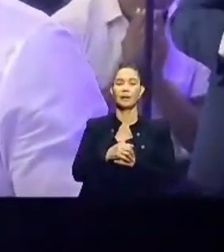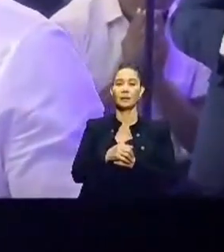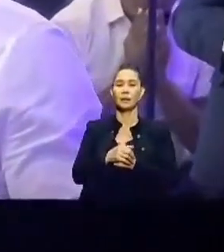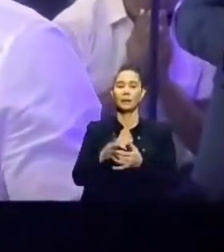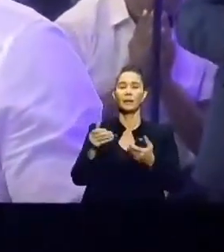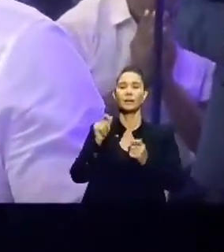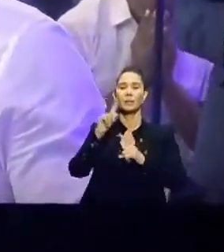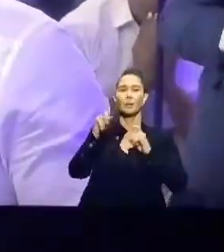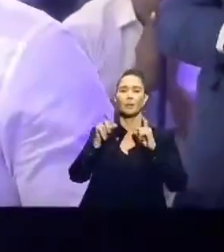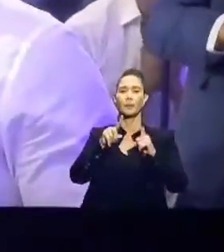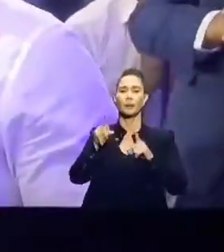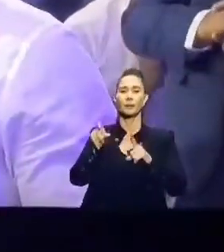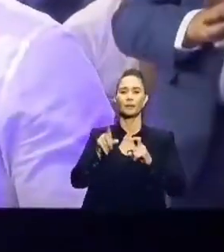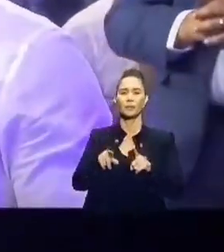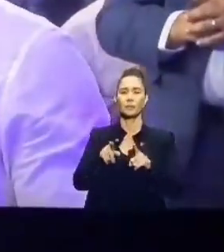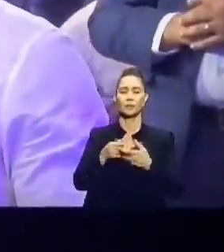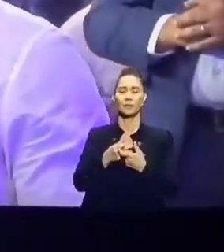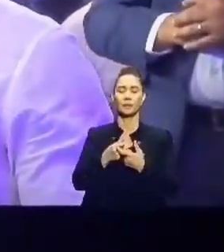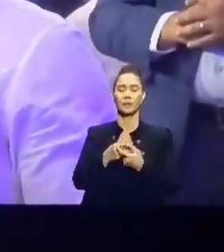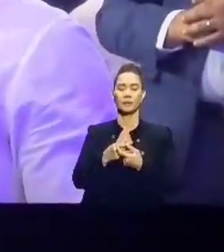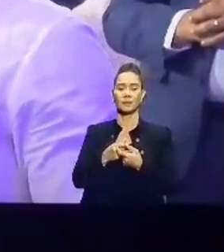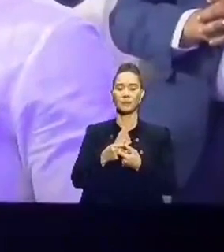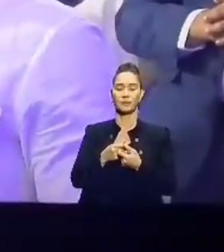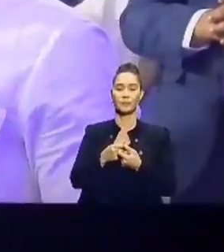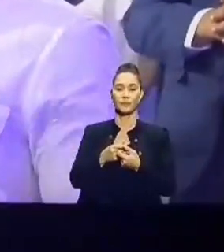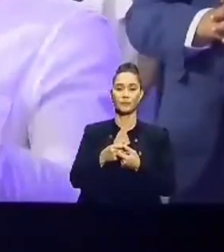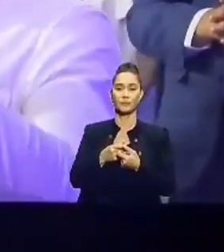¿verdad? Queremos preguntarle con relación...